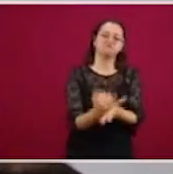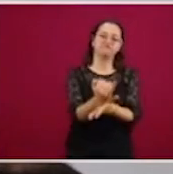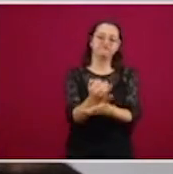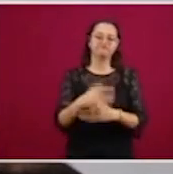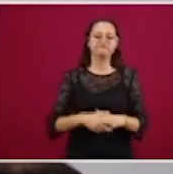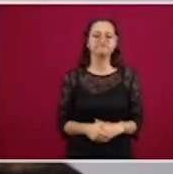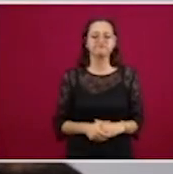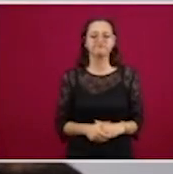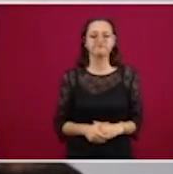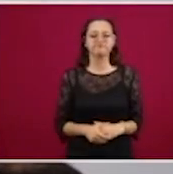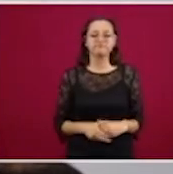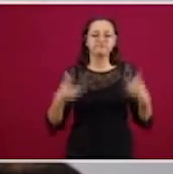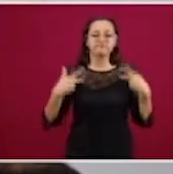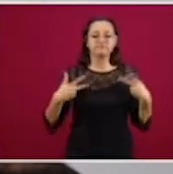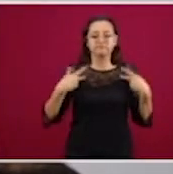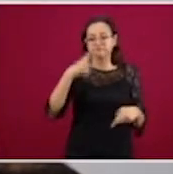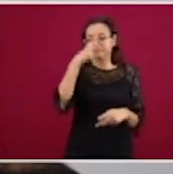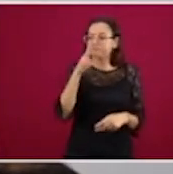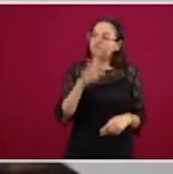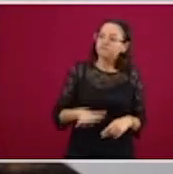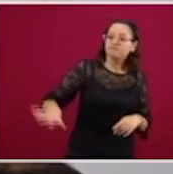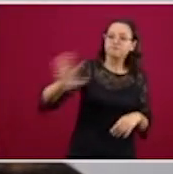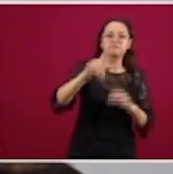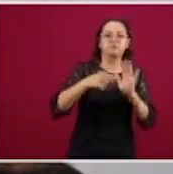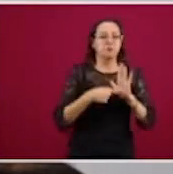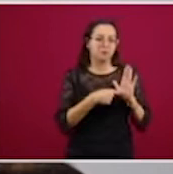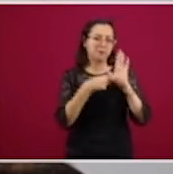Entonces, explicar al pueblo de México, nosotros